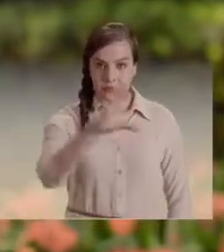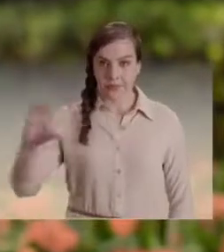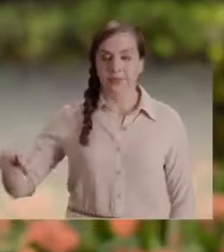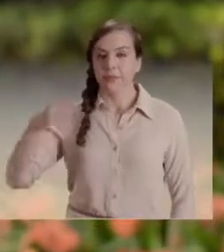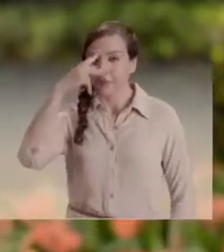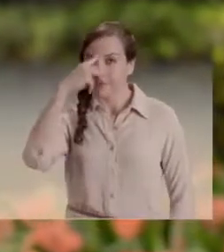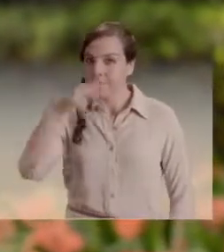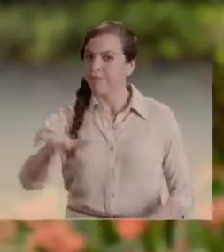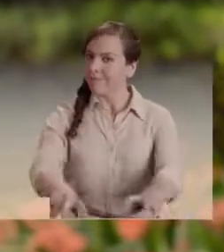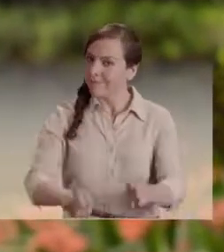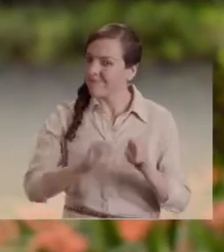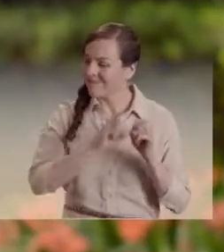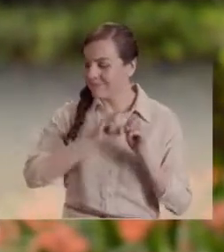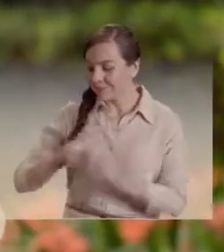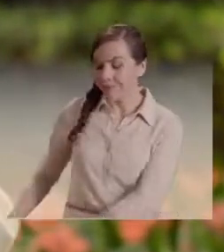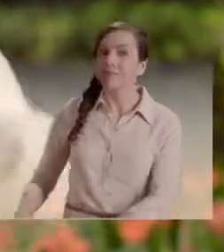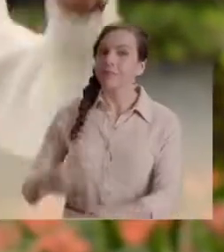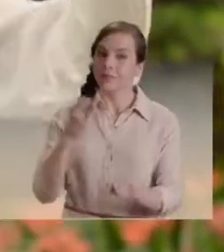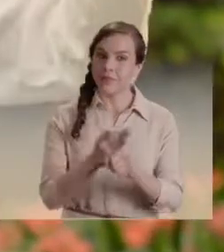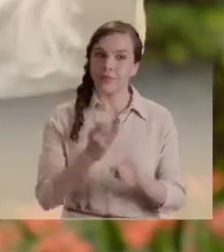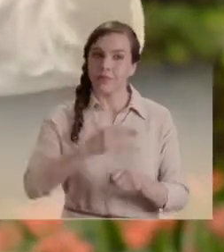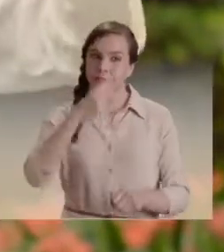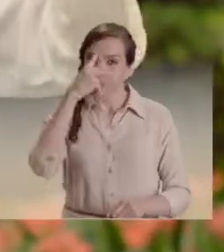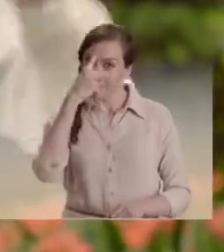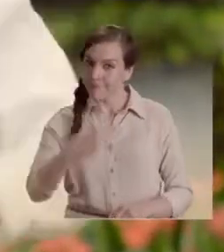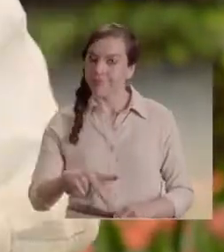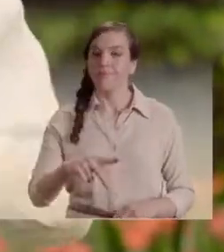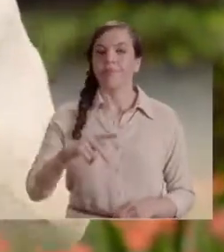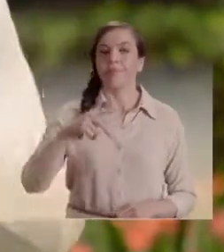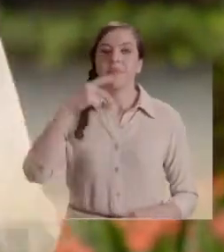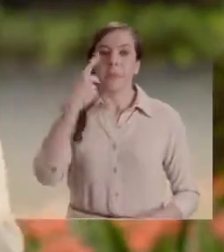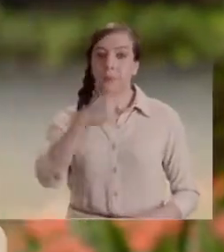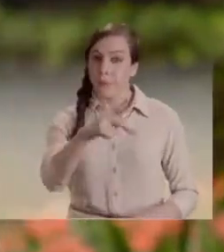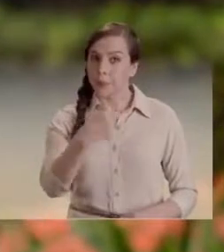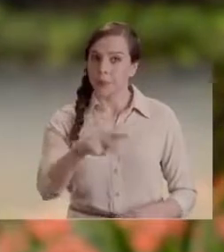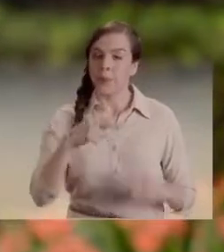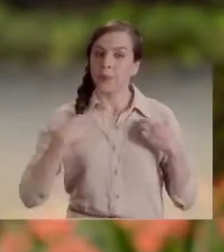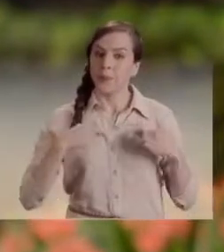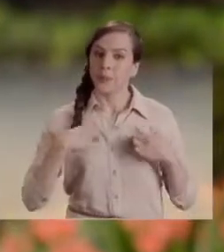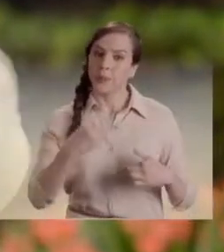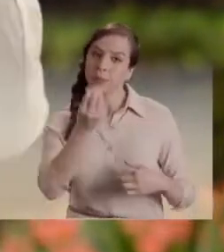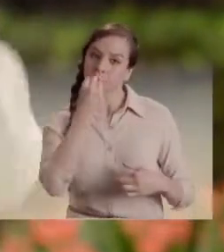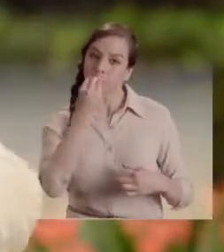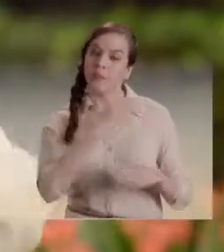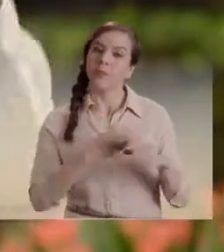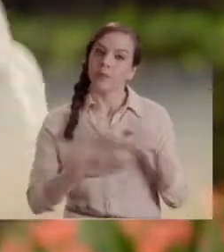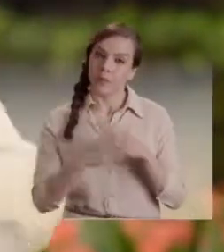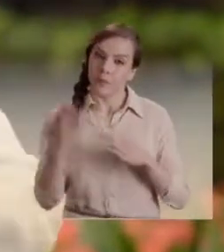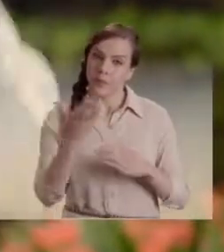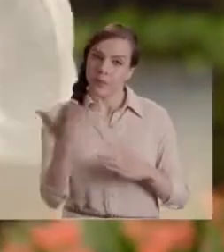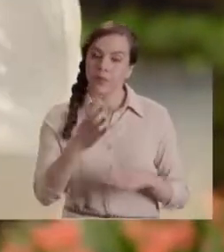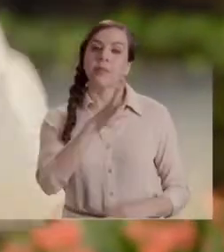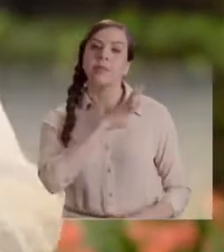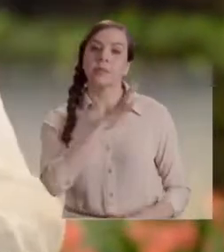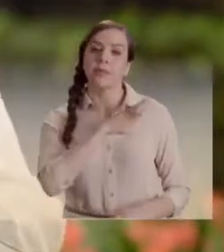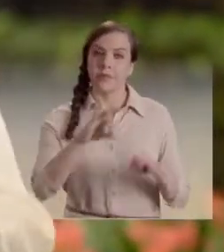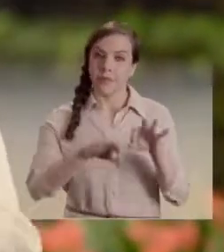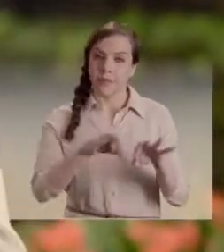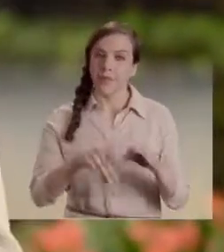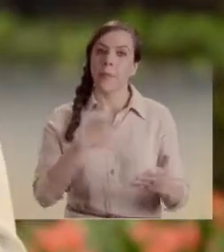vamos a rescatar al campo del abandono en que se encuentra y vamos a producir en México todo lo que consumimos. Va a haber empleo y salarios